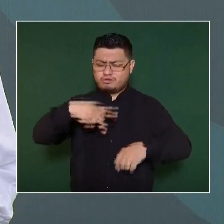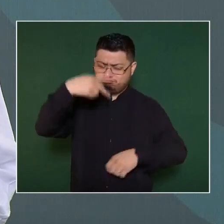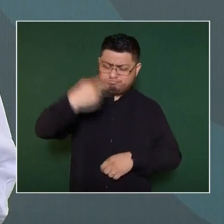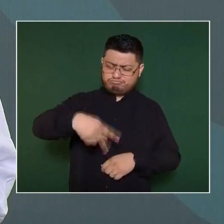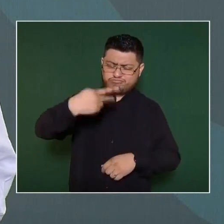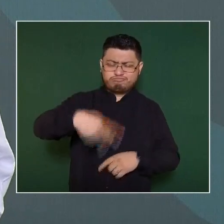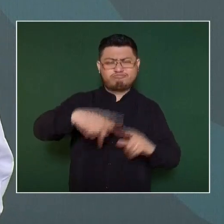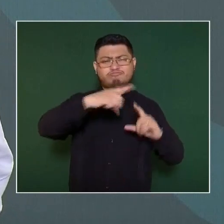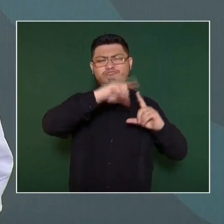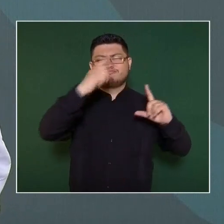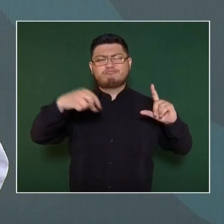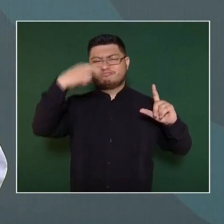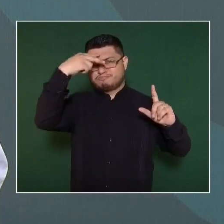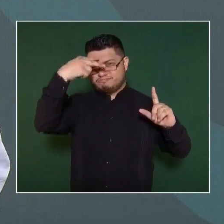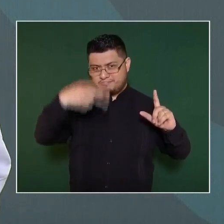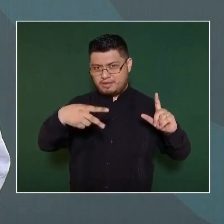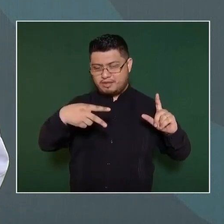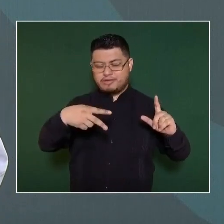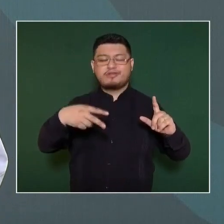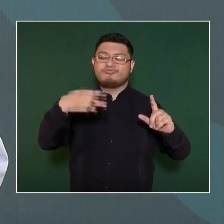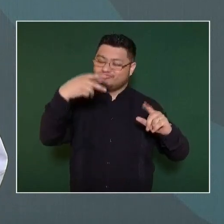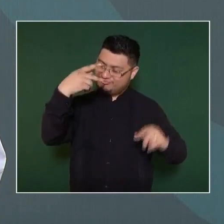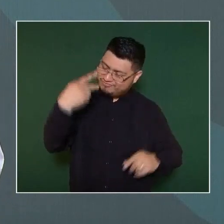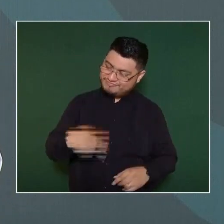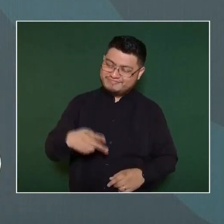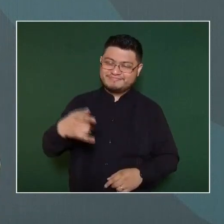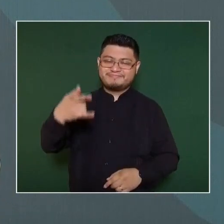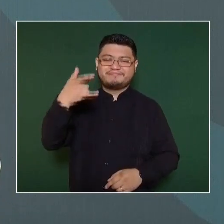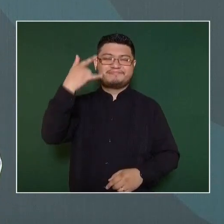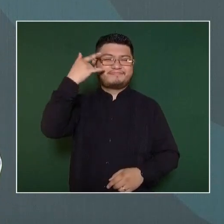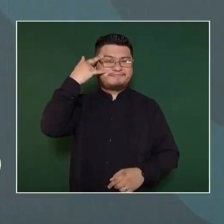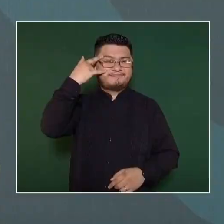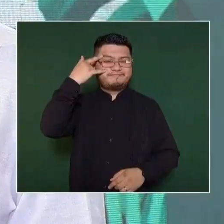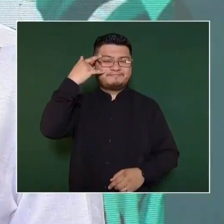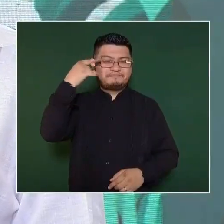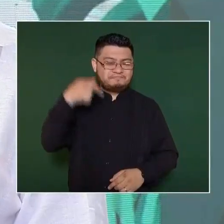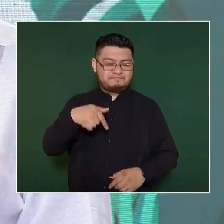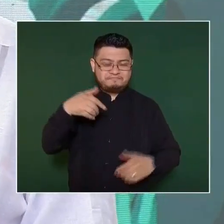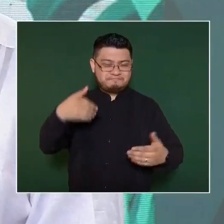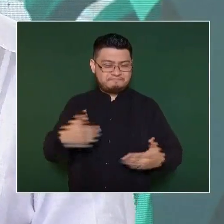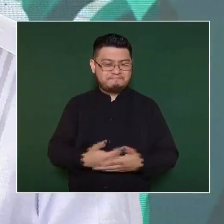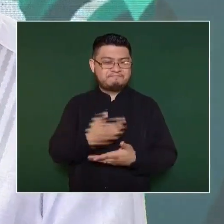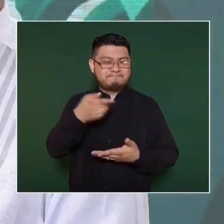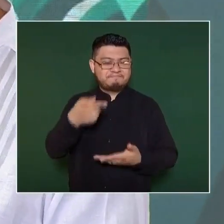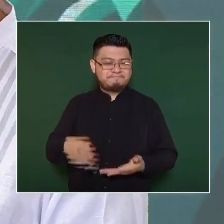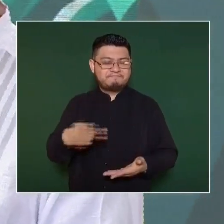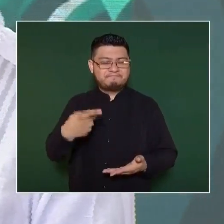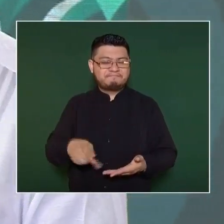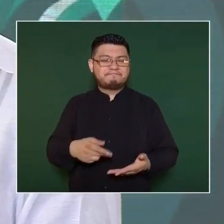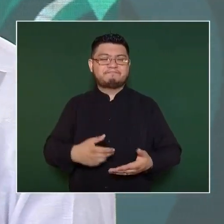mexicanos, para los campechanos, tabasqueños,